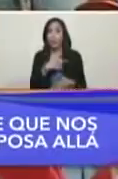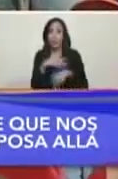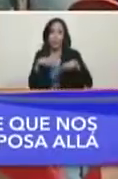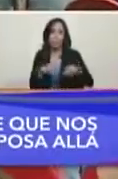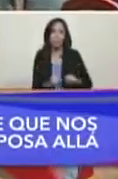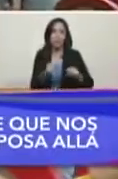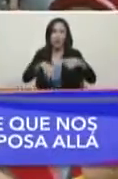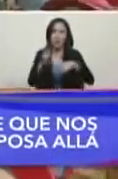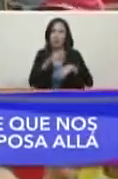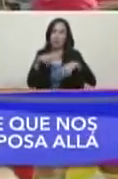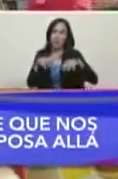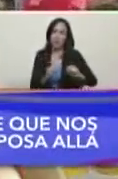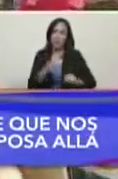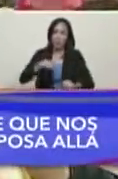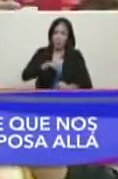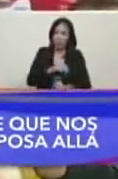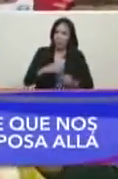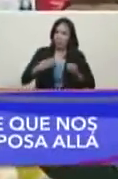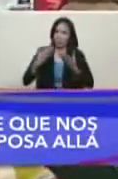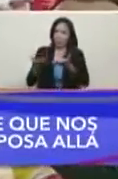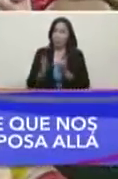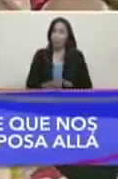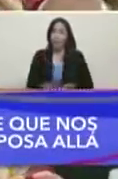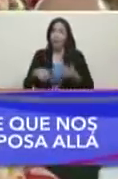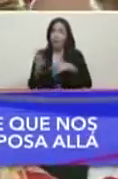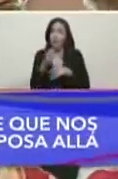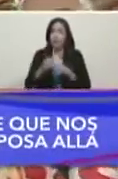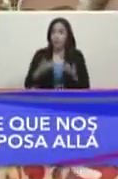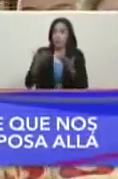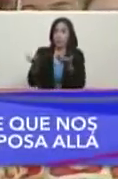Venezuela. ¿Y nosotros vamos a entregar la soberanía de Venezuela?